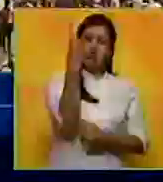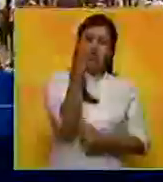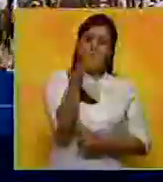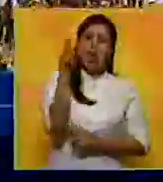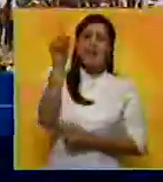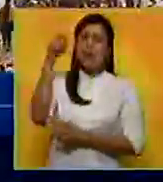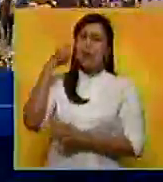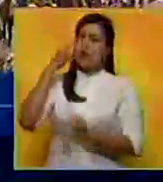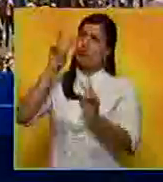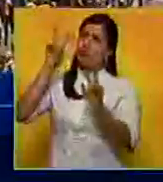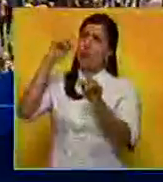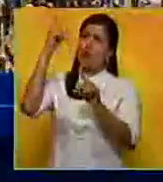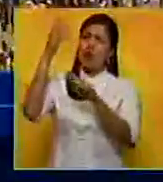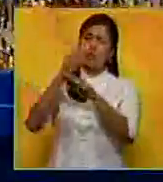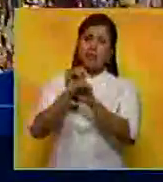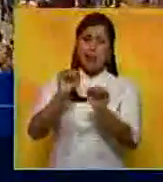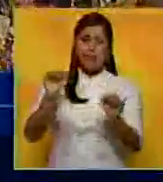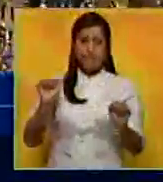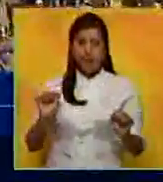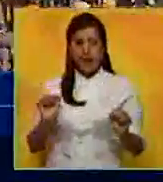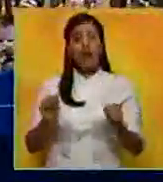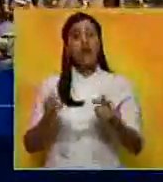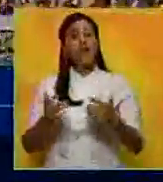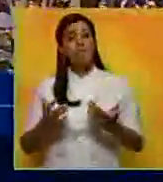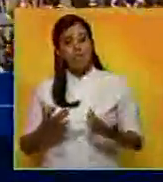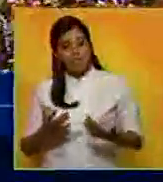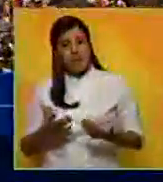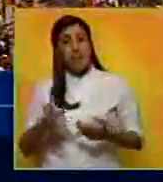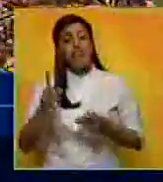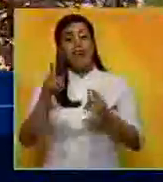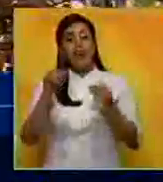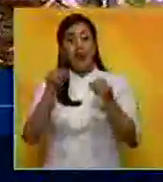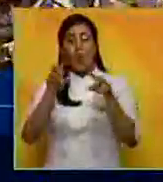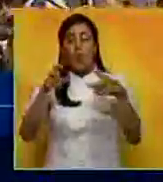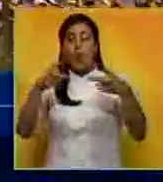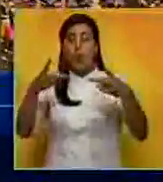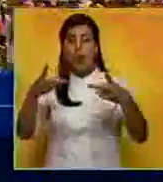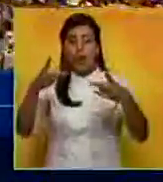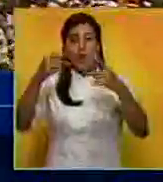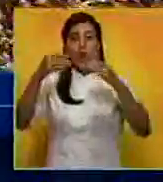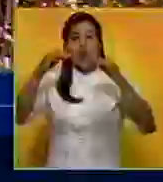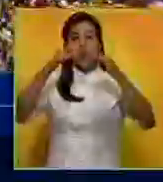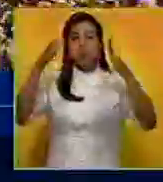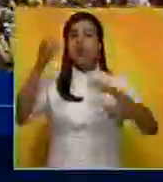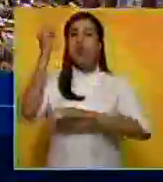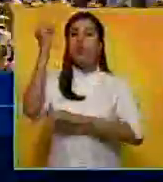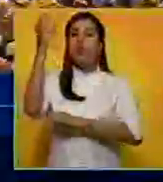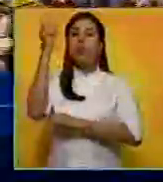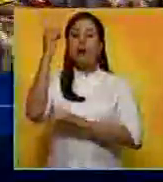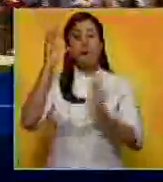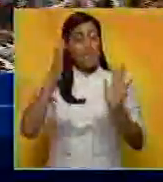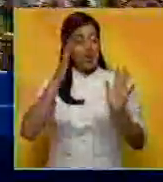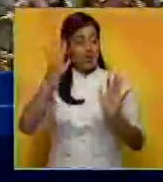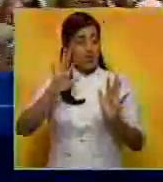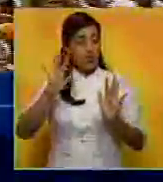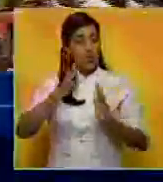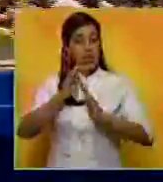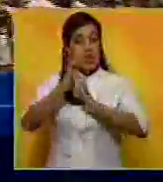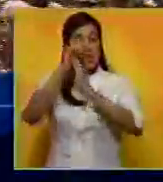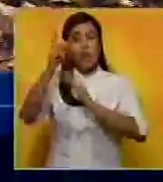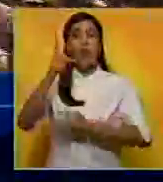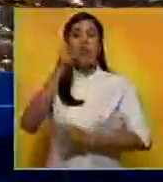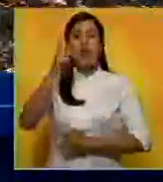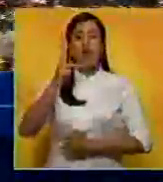distribuidor Altamira más temprano y está colocada Una tarima desde donde suponemos los líderes